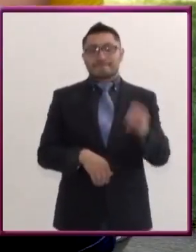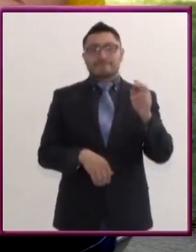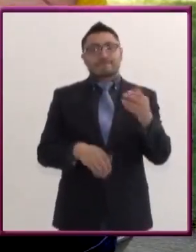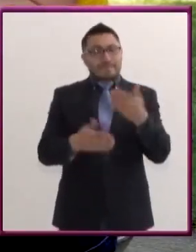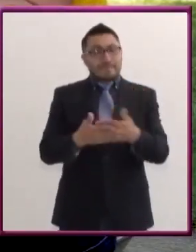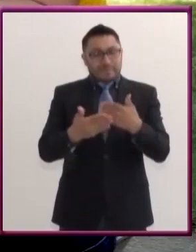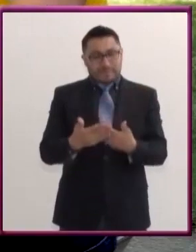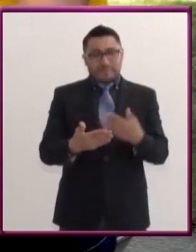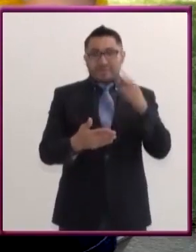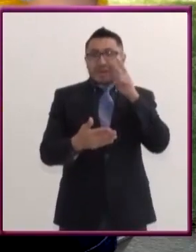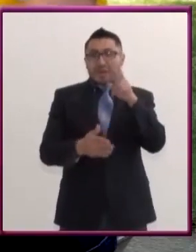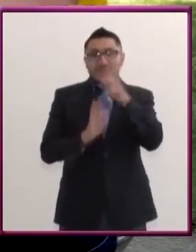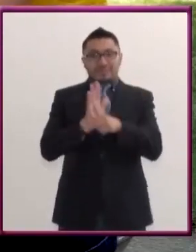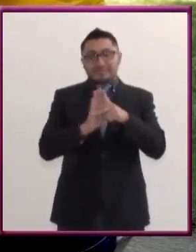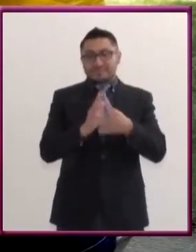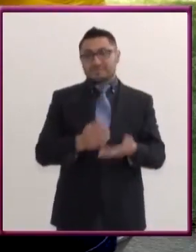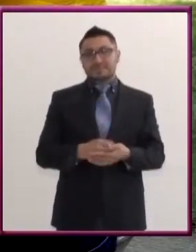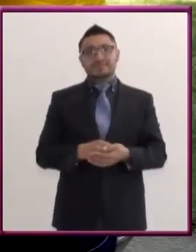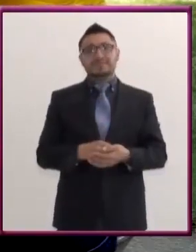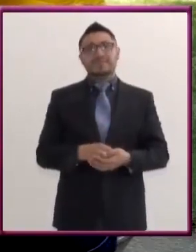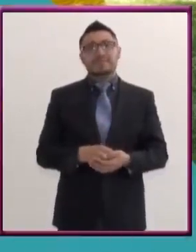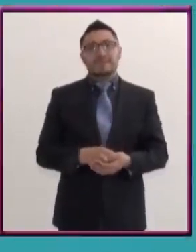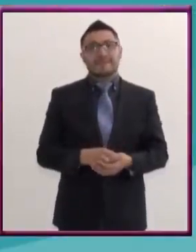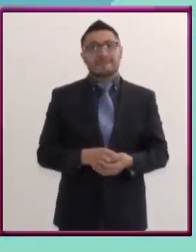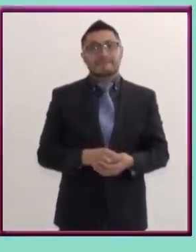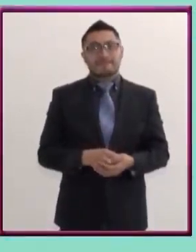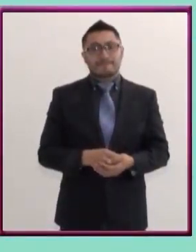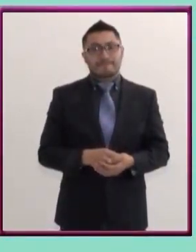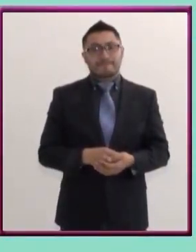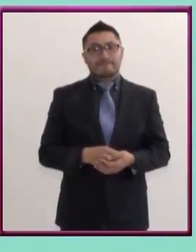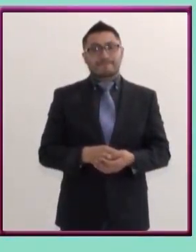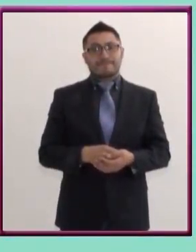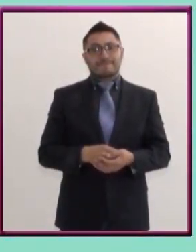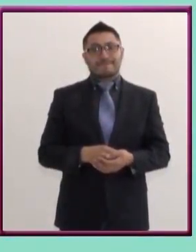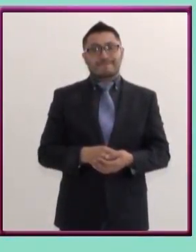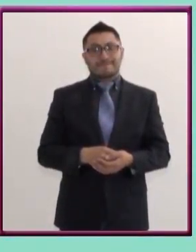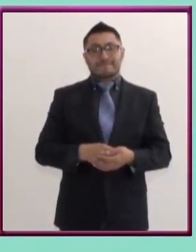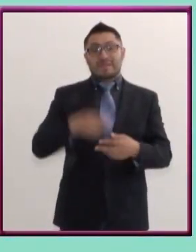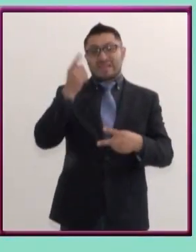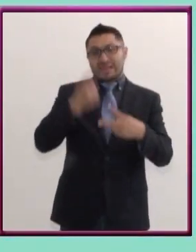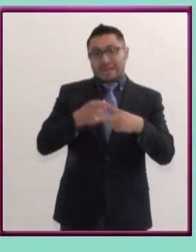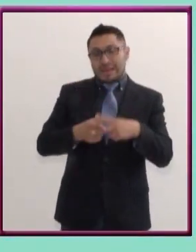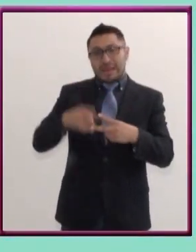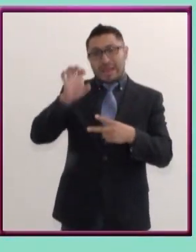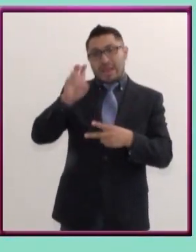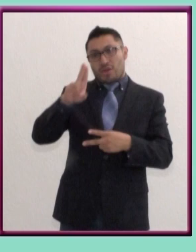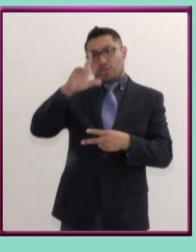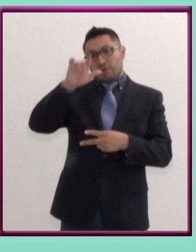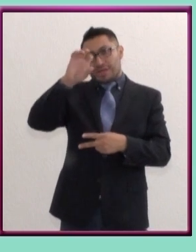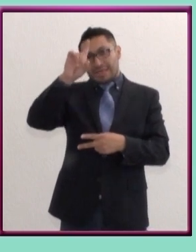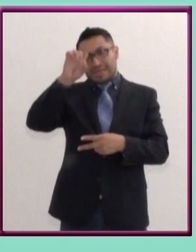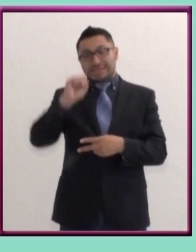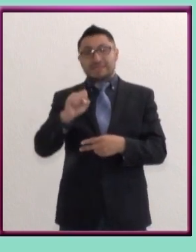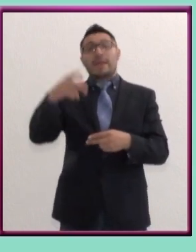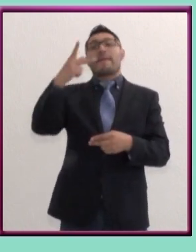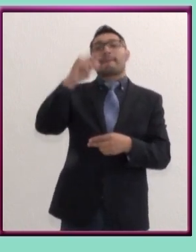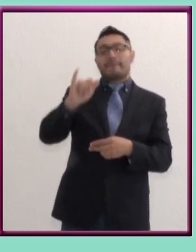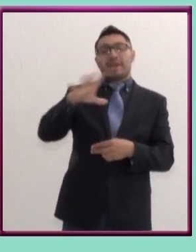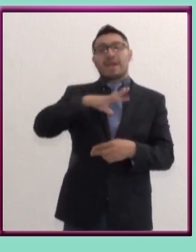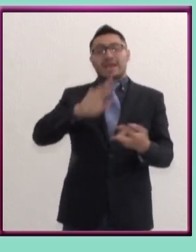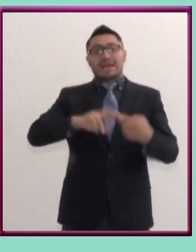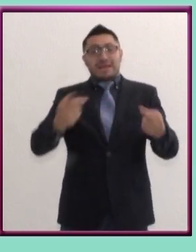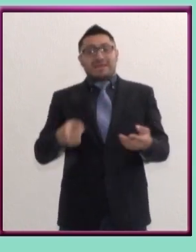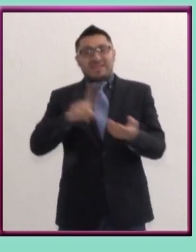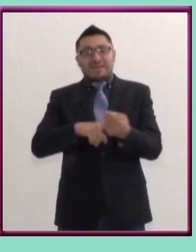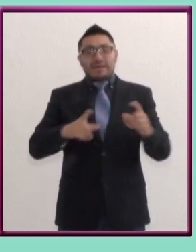te parece si antes de seguir vemos esta información? Desde la perspectiva de la geometría de Euclides, pi es la